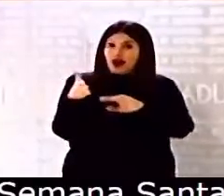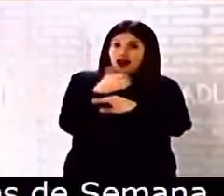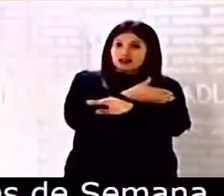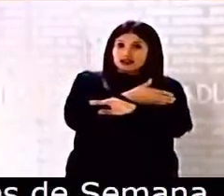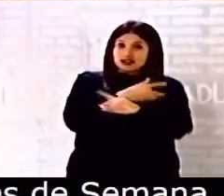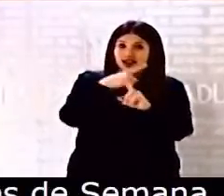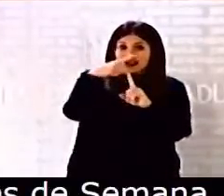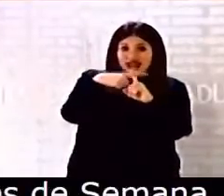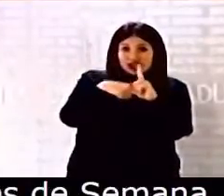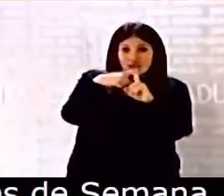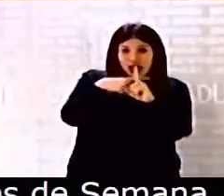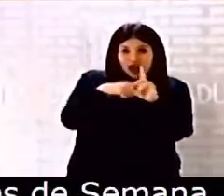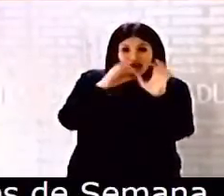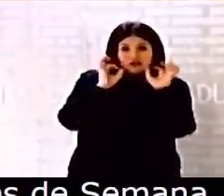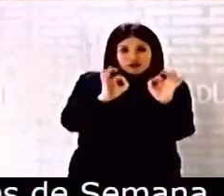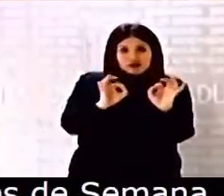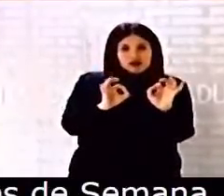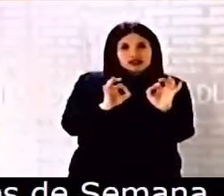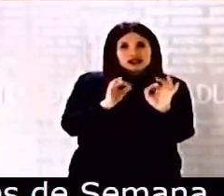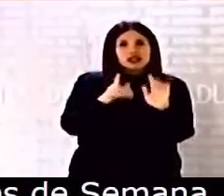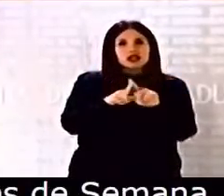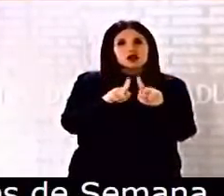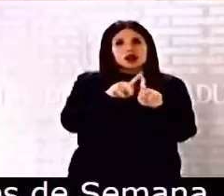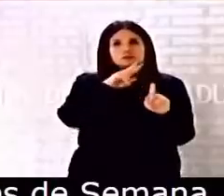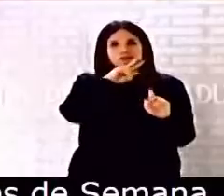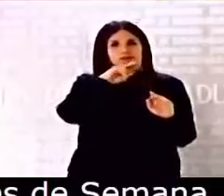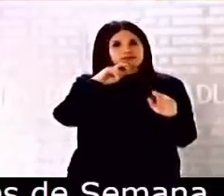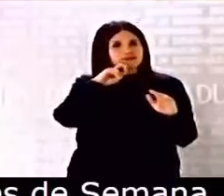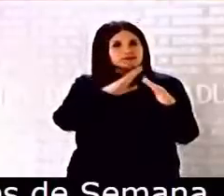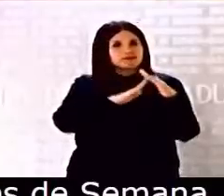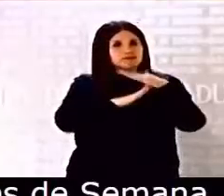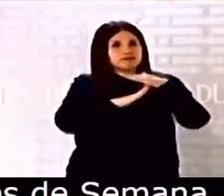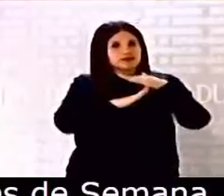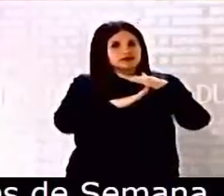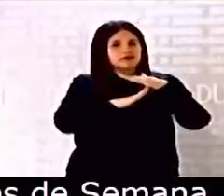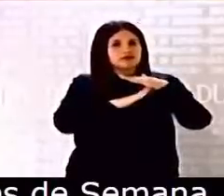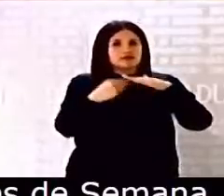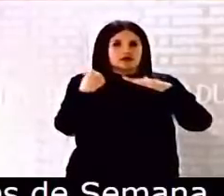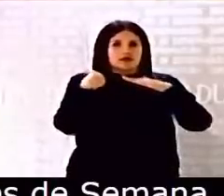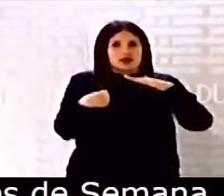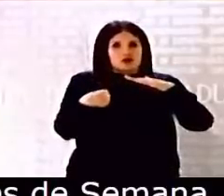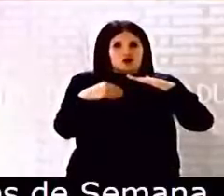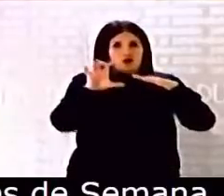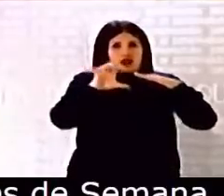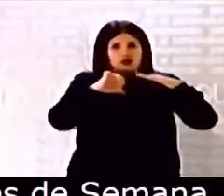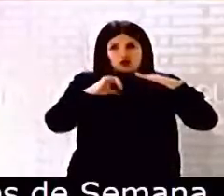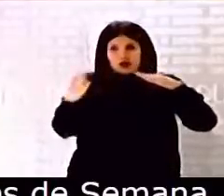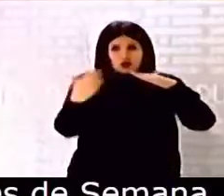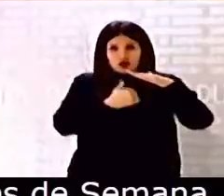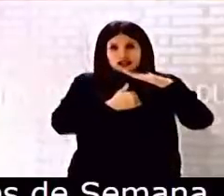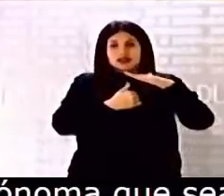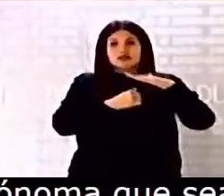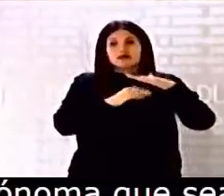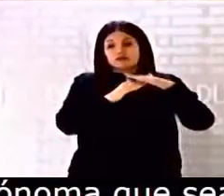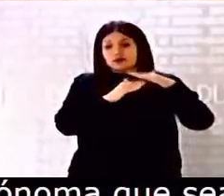es como se quedará congelada la comunidad autónoma que sea hasta en